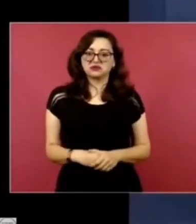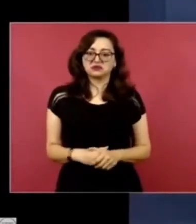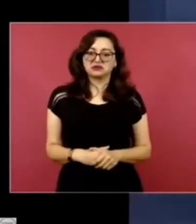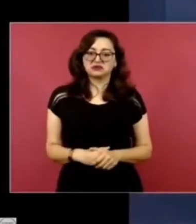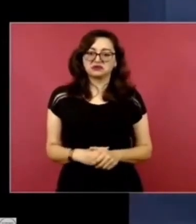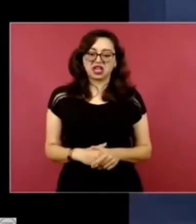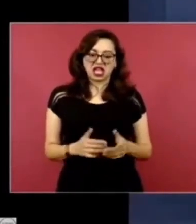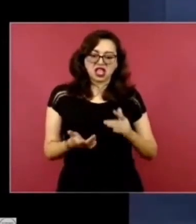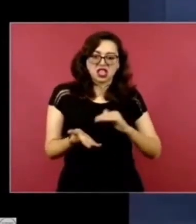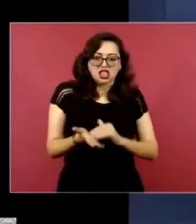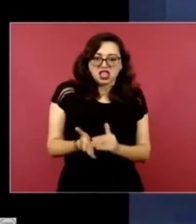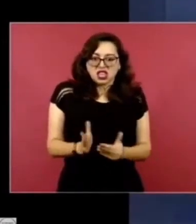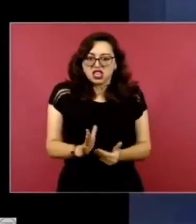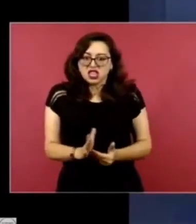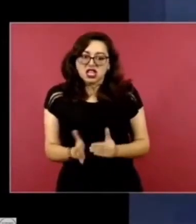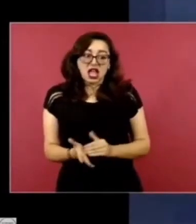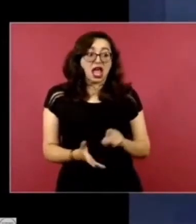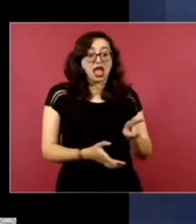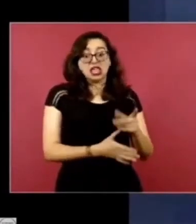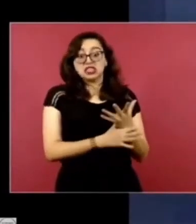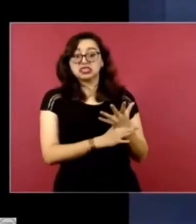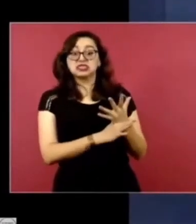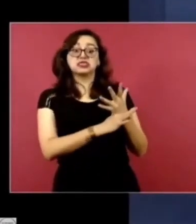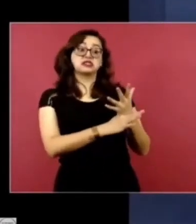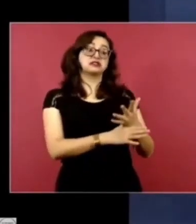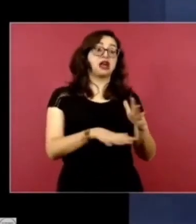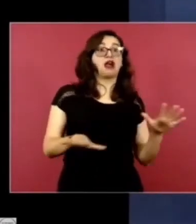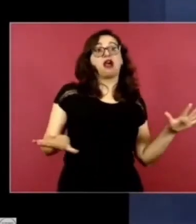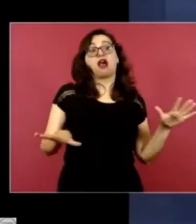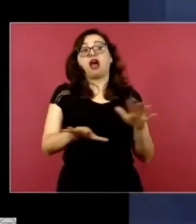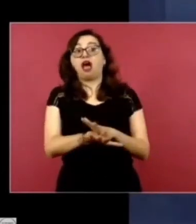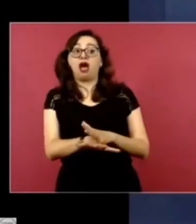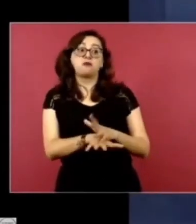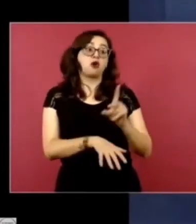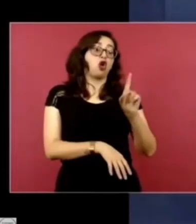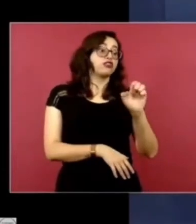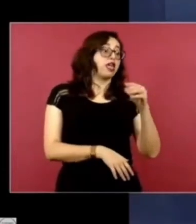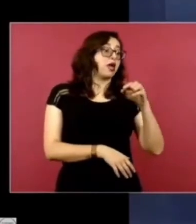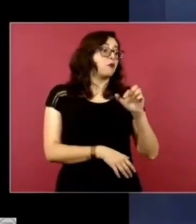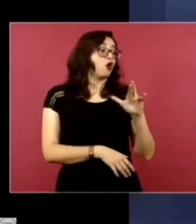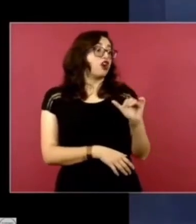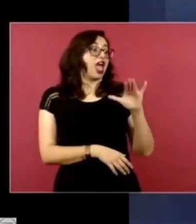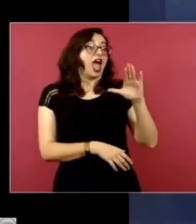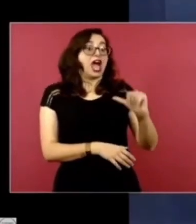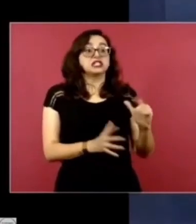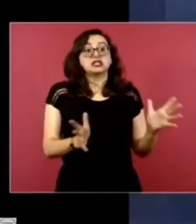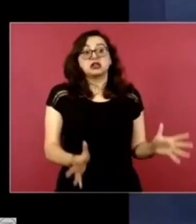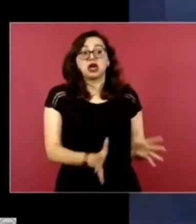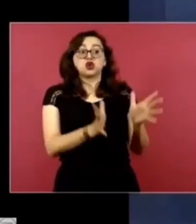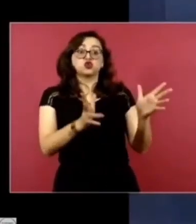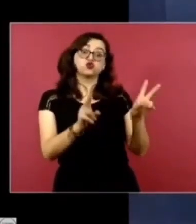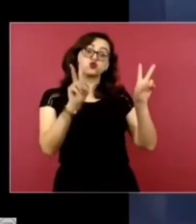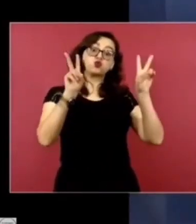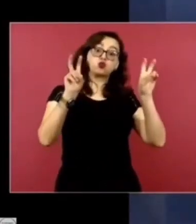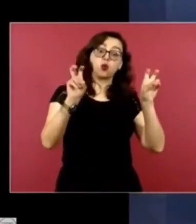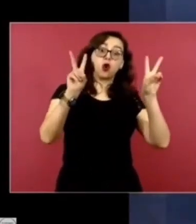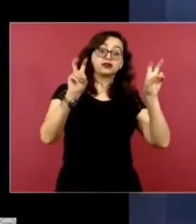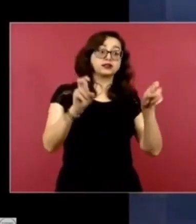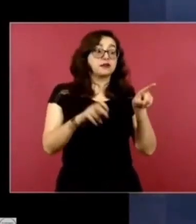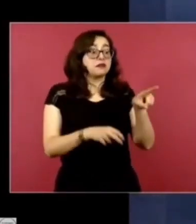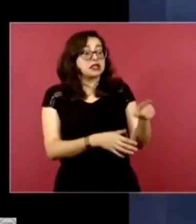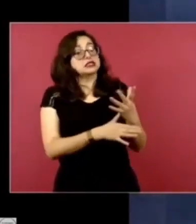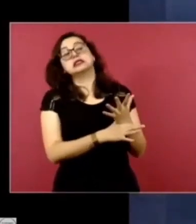enarbolando la bandera de la democracia, y que lo primero que hace, o de las cosas más representativas,